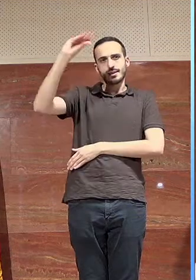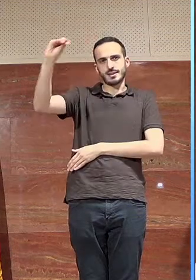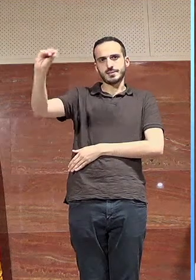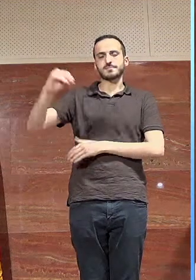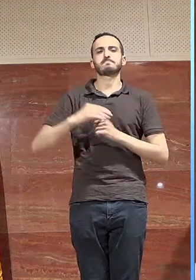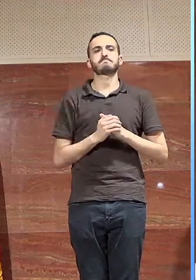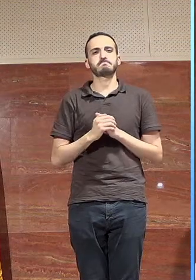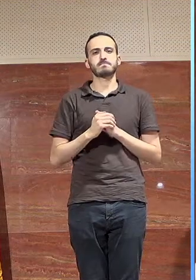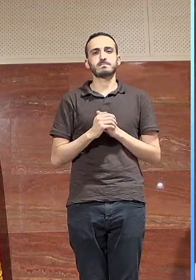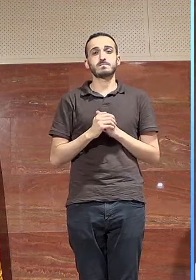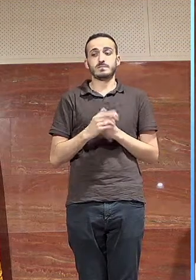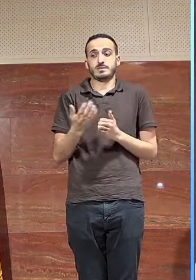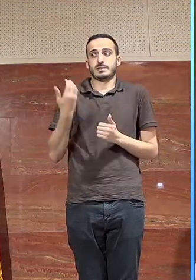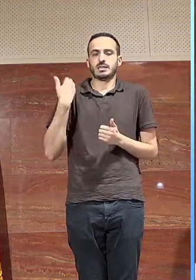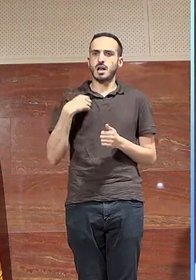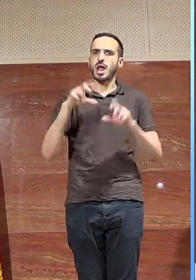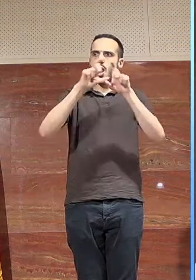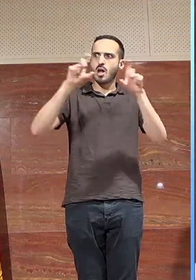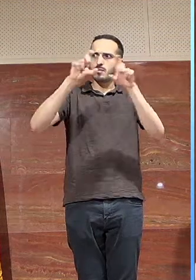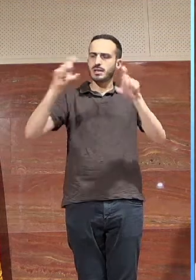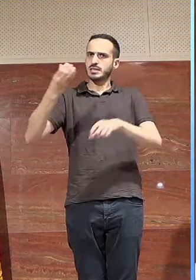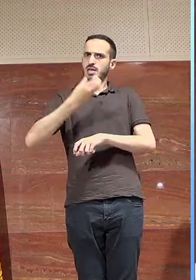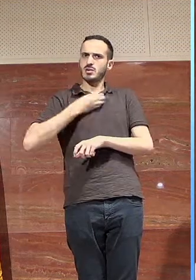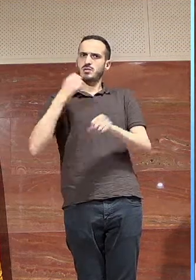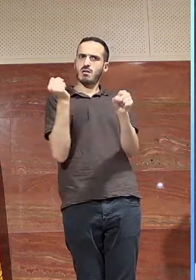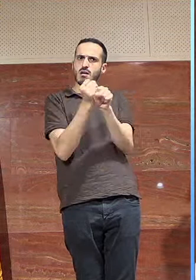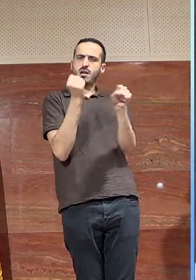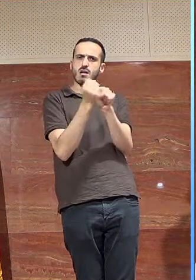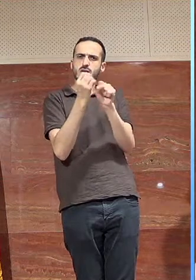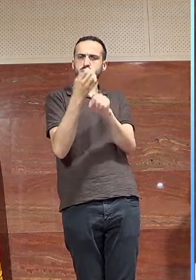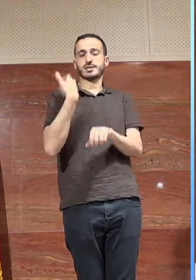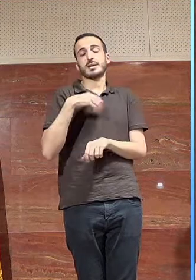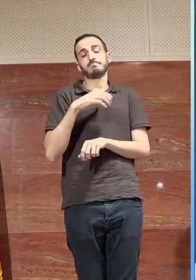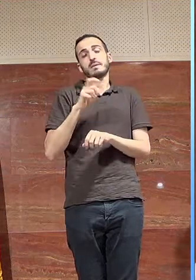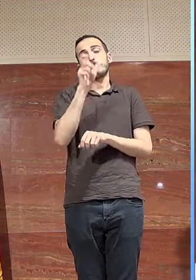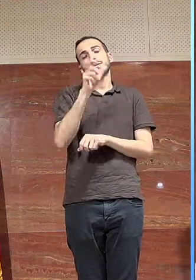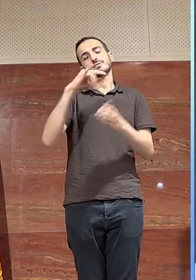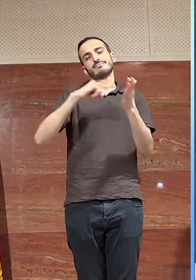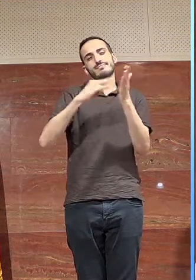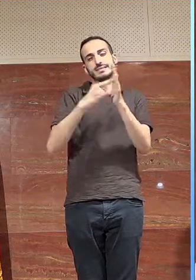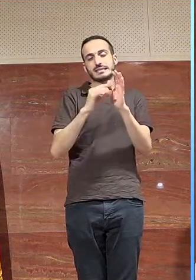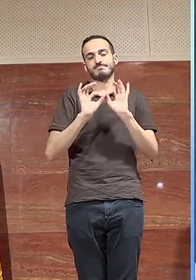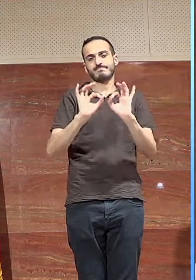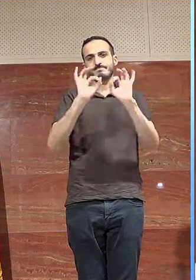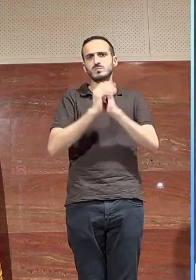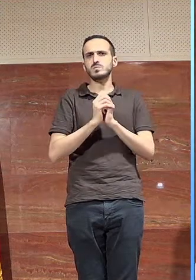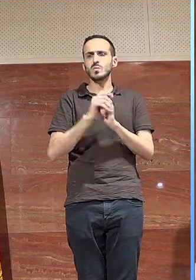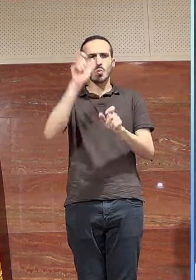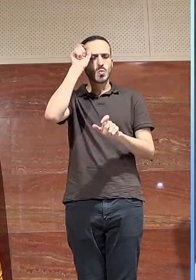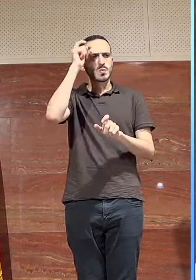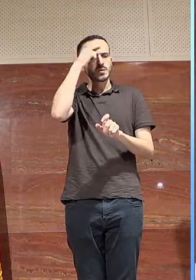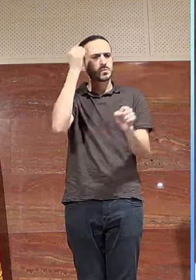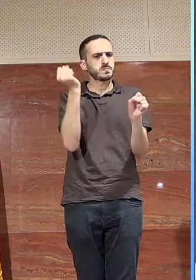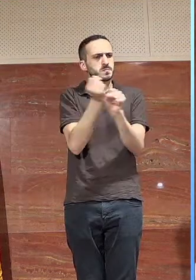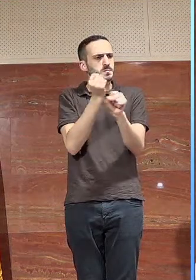ya trabajan pues, las grandes empresas, los grandes ayuntamientos, los técnicos, ¿no? Y trabajan con un concepto que tiene que ver con